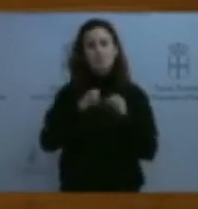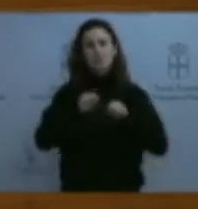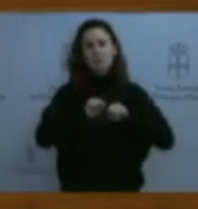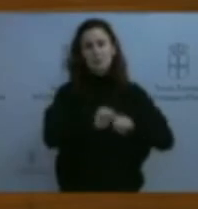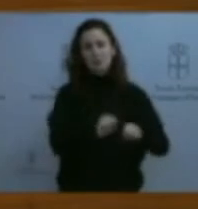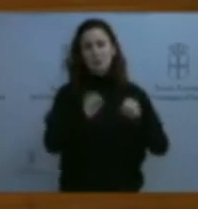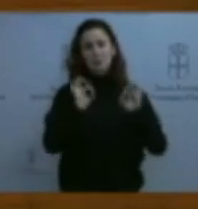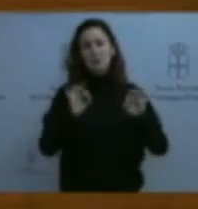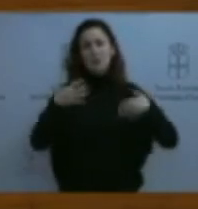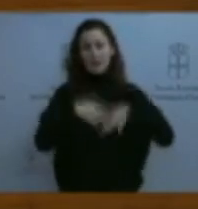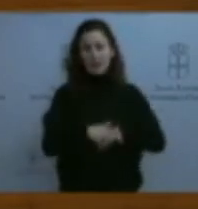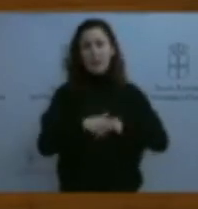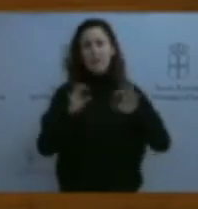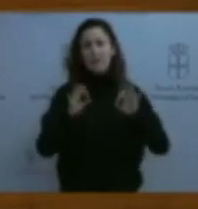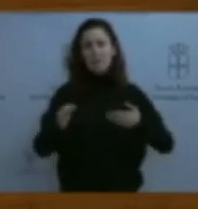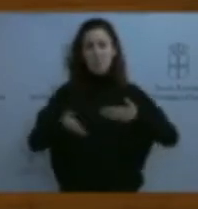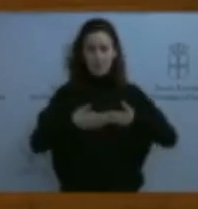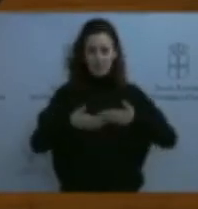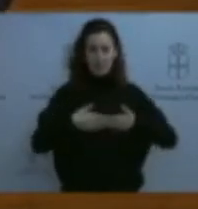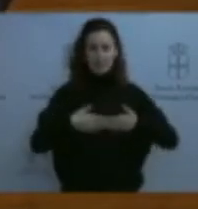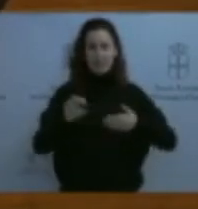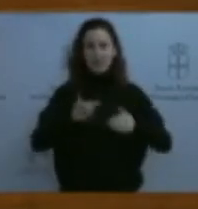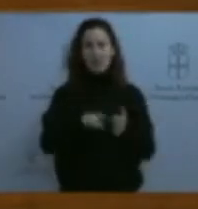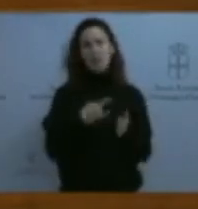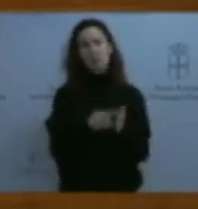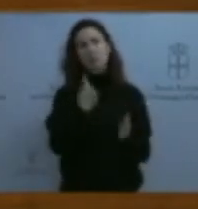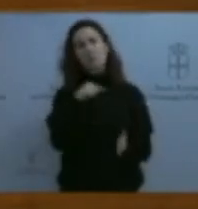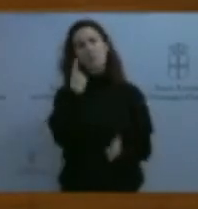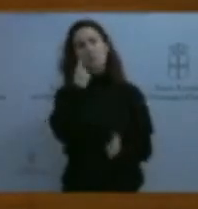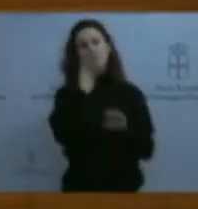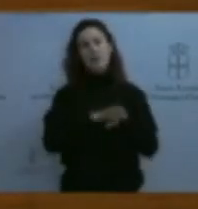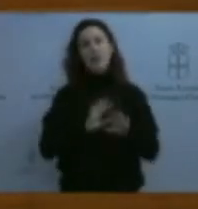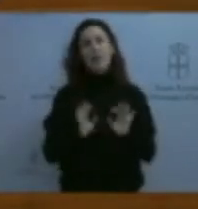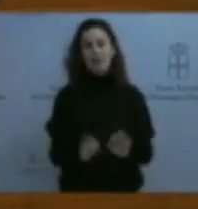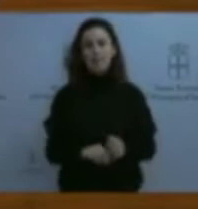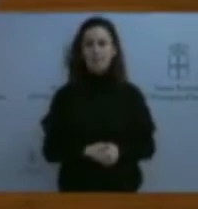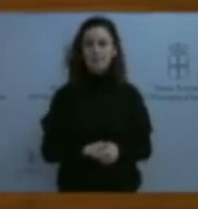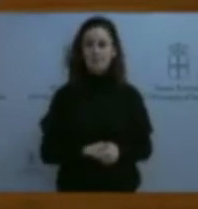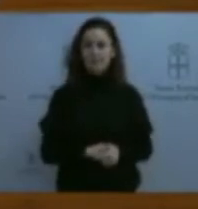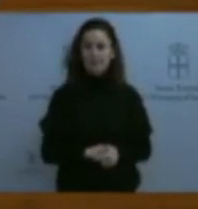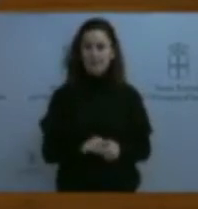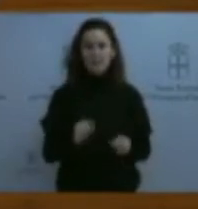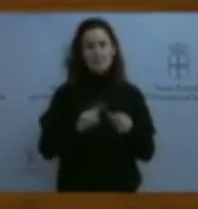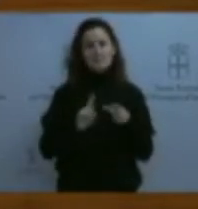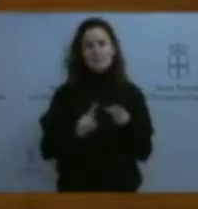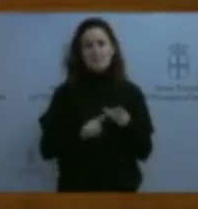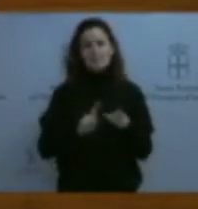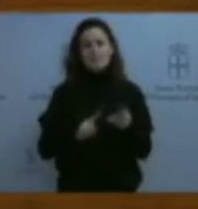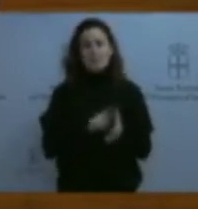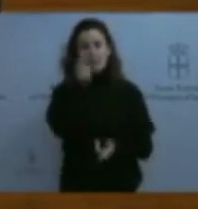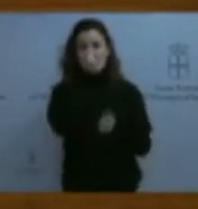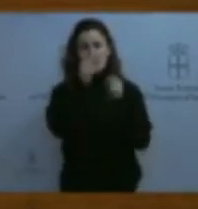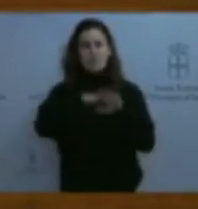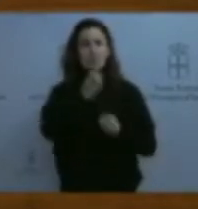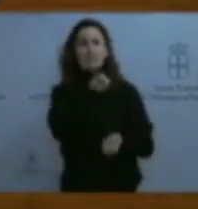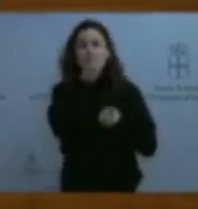distribución, aljibes, compuertas, sistemas automáticos de detección, bueno, y un sinfín de detalles técnicos para decirle, en ese